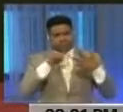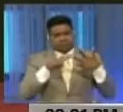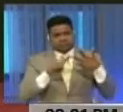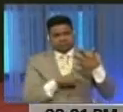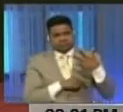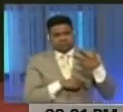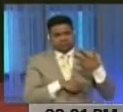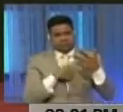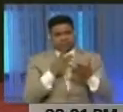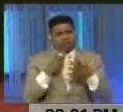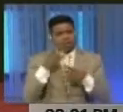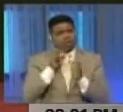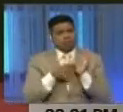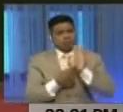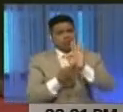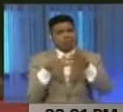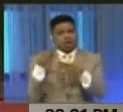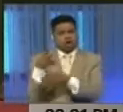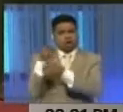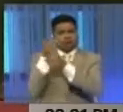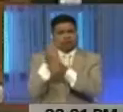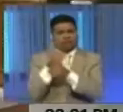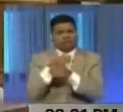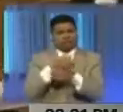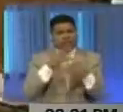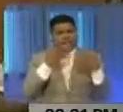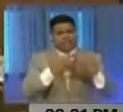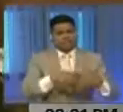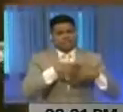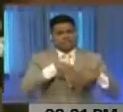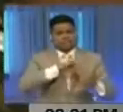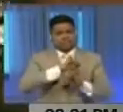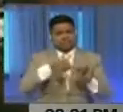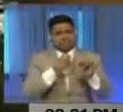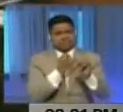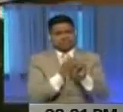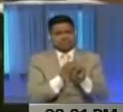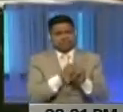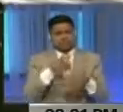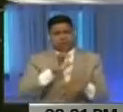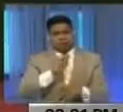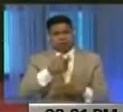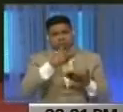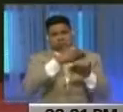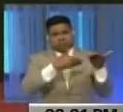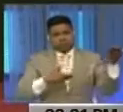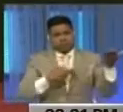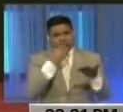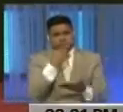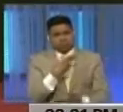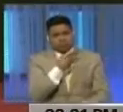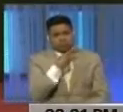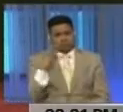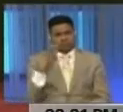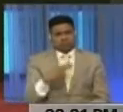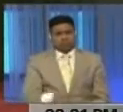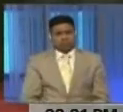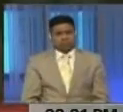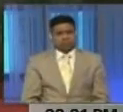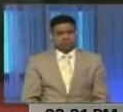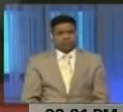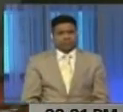de la confianza de las empresas internacionales de invertir en nuestro firma país. Firma de carta de compromiso con la empresa